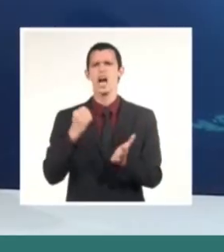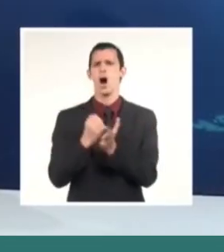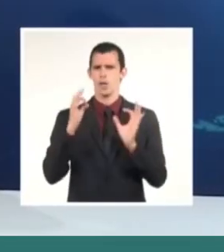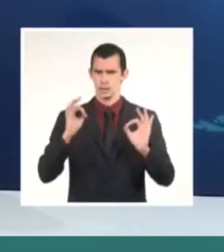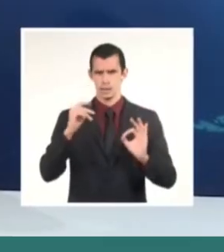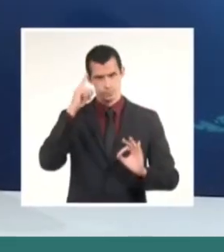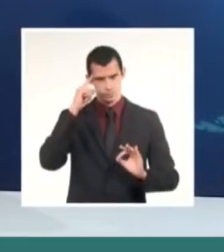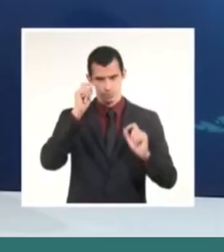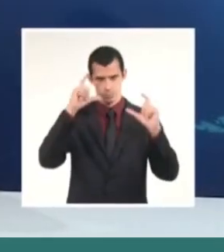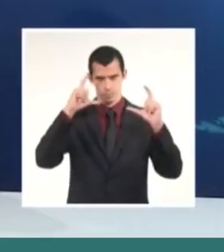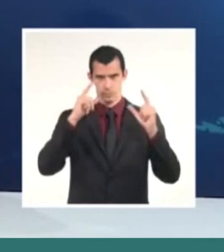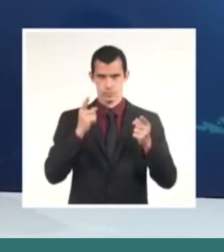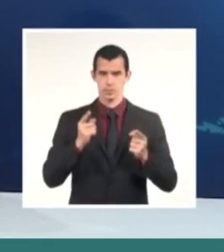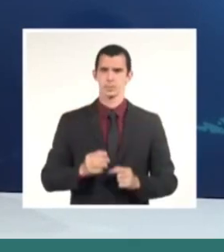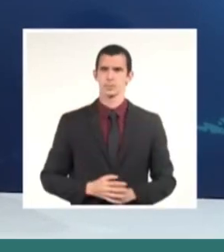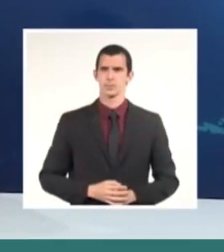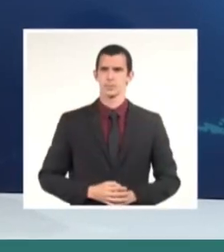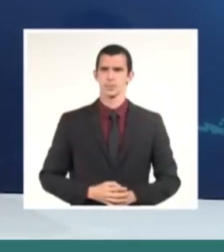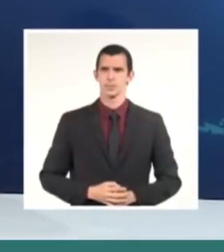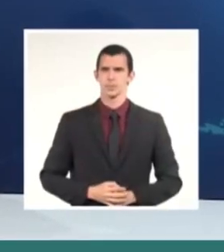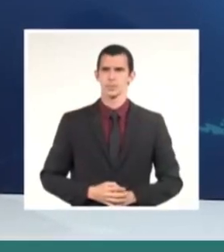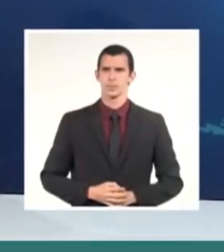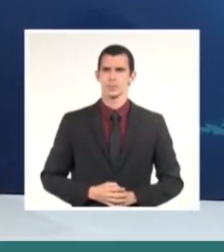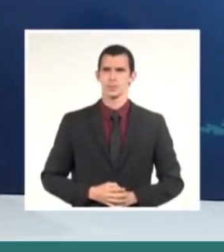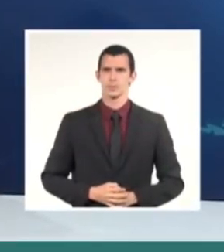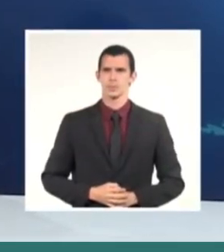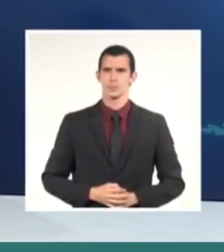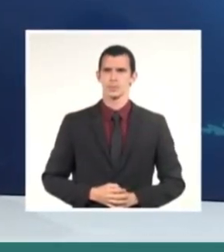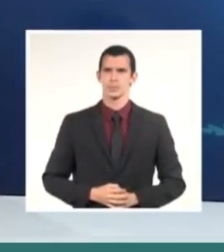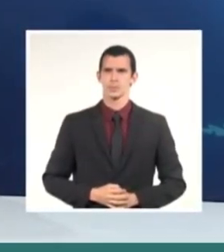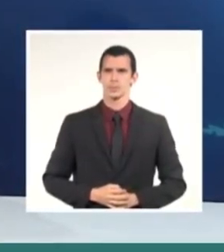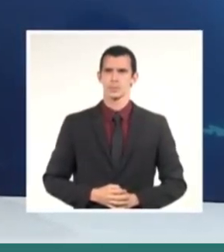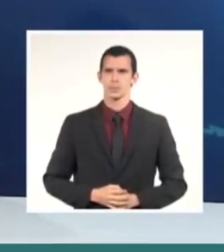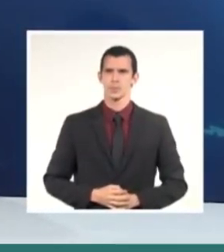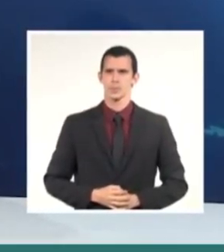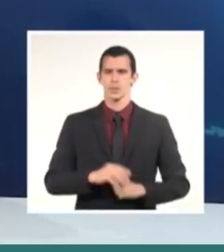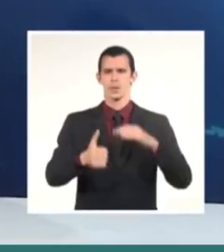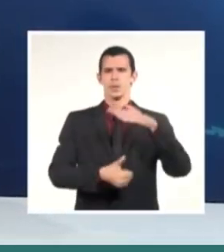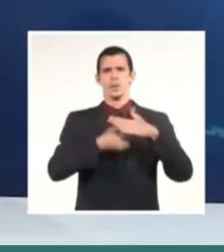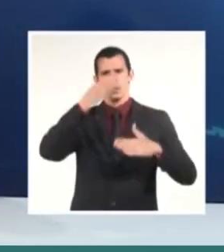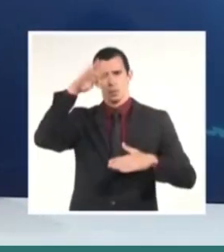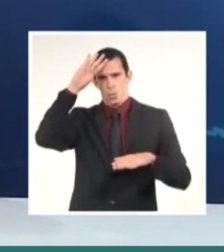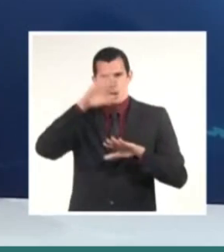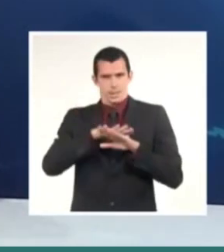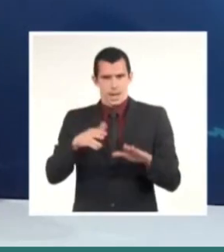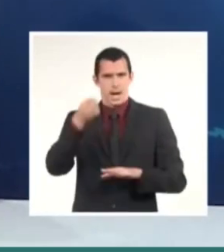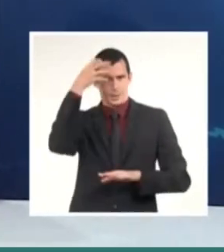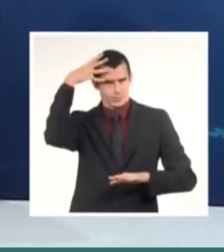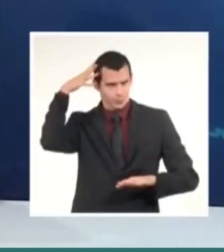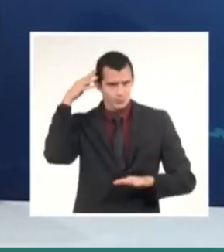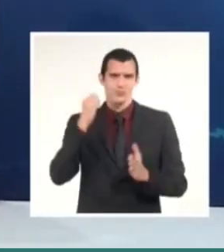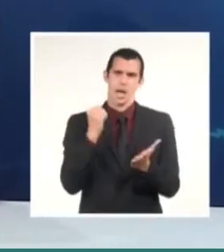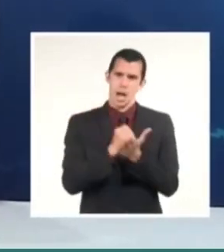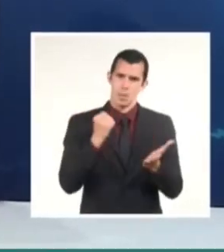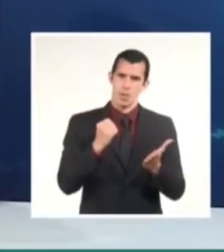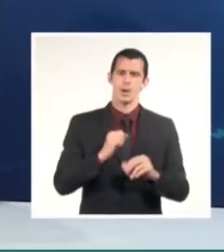El Consejo de Estado, a propuesta del Presidente de la República y previa aprobación del Buró Político del Comité Central del Partido, acordó promover al